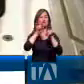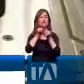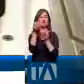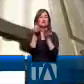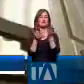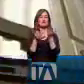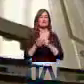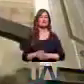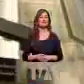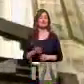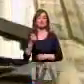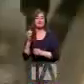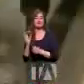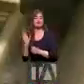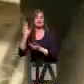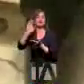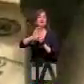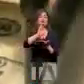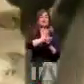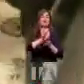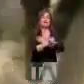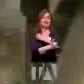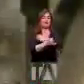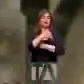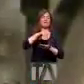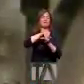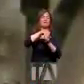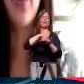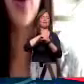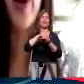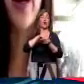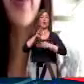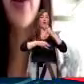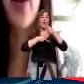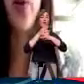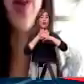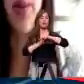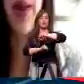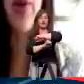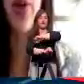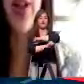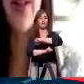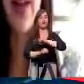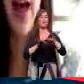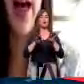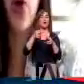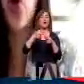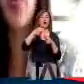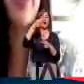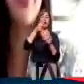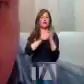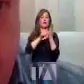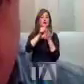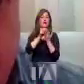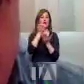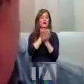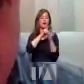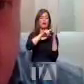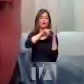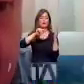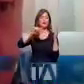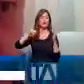presupuesto. El dinero se entregará a los países miembros para apuntalar la liquidez mundial, como explica el exministro de Economía y Finanzas, Mauricio Pozo.